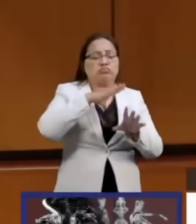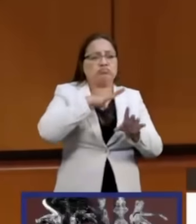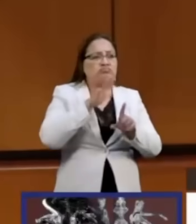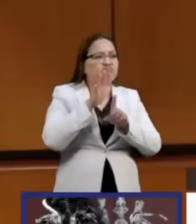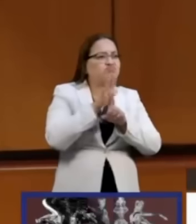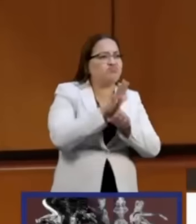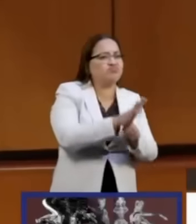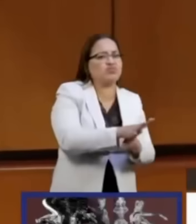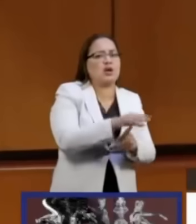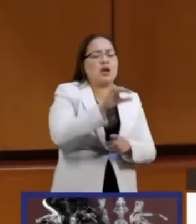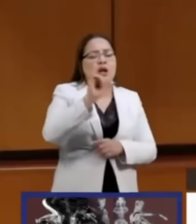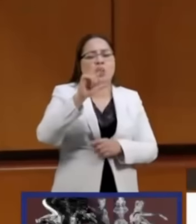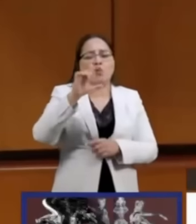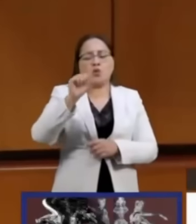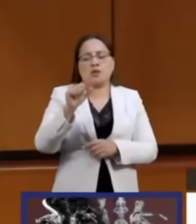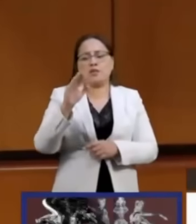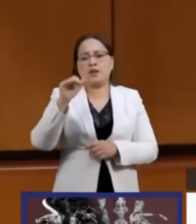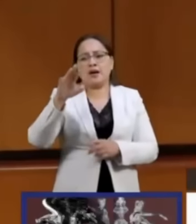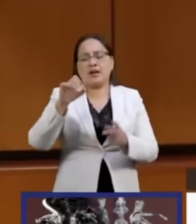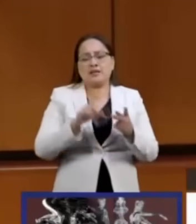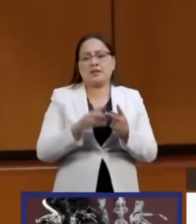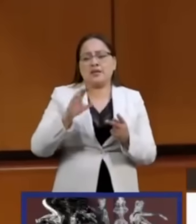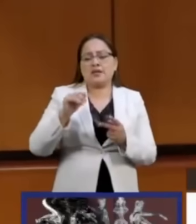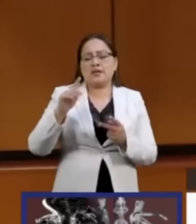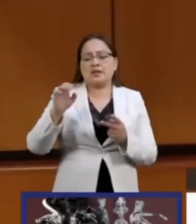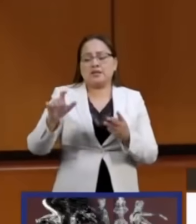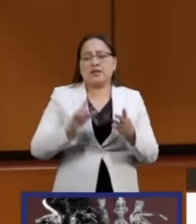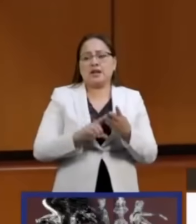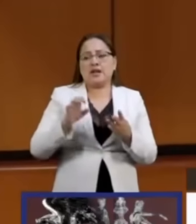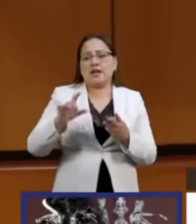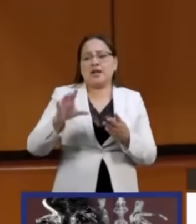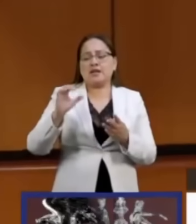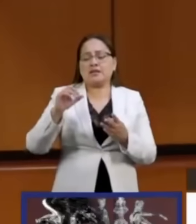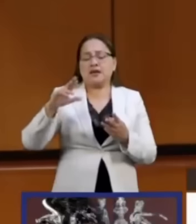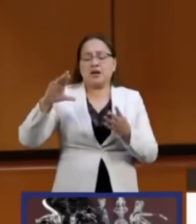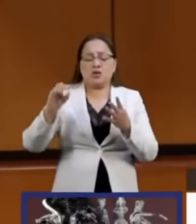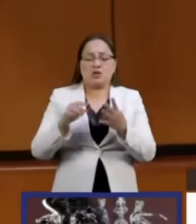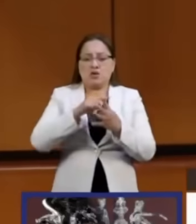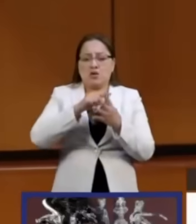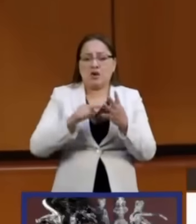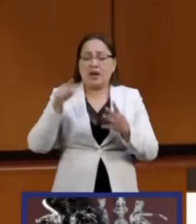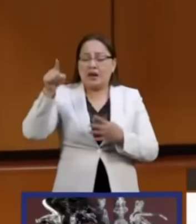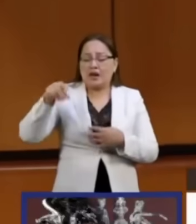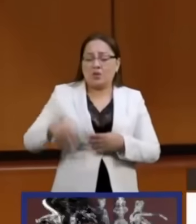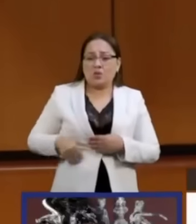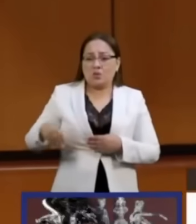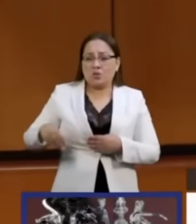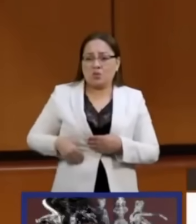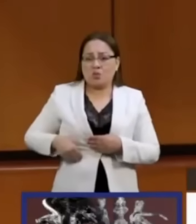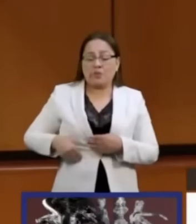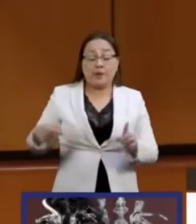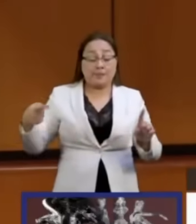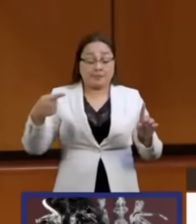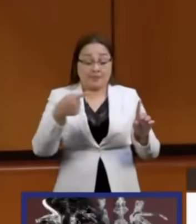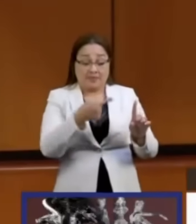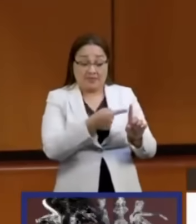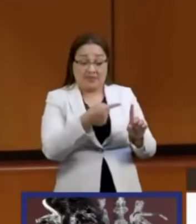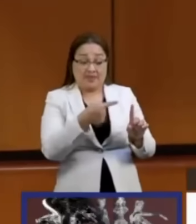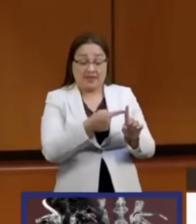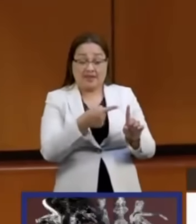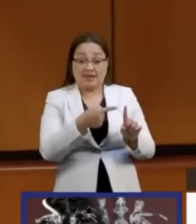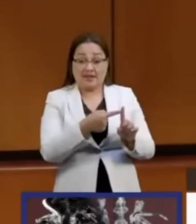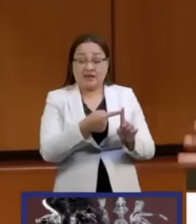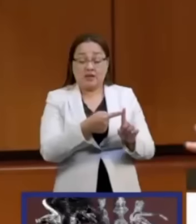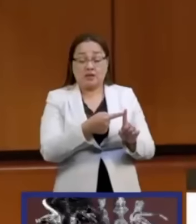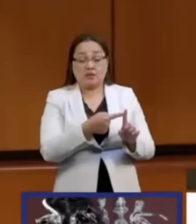de Aguas Blancas, de Acteal, del Charco. Ernesto Cedillo fue el que ahora dice